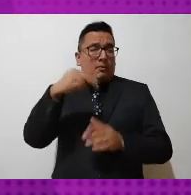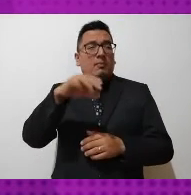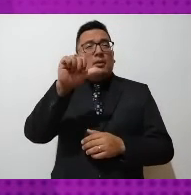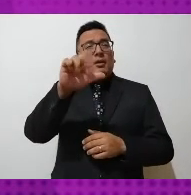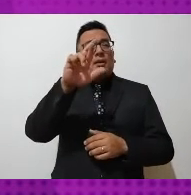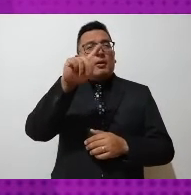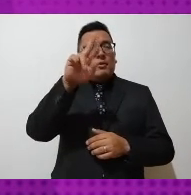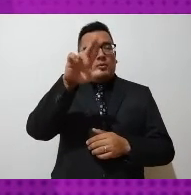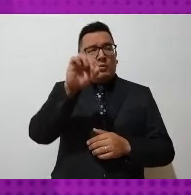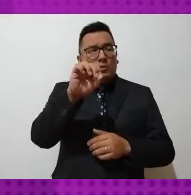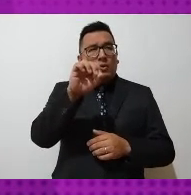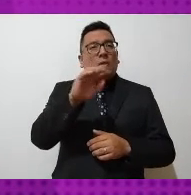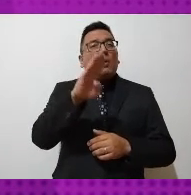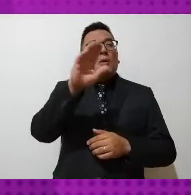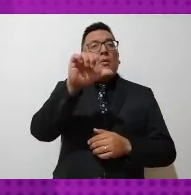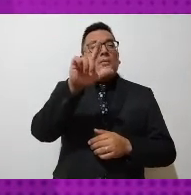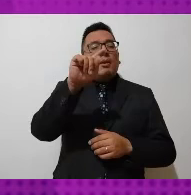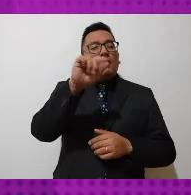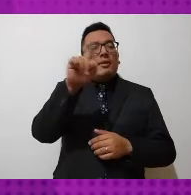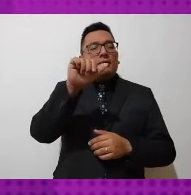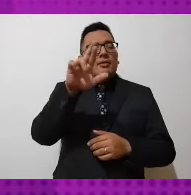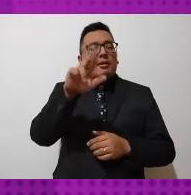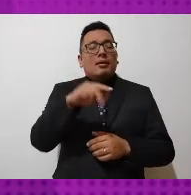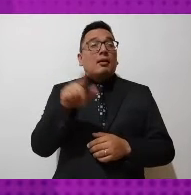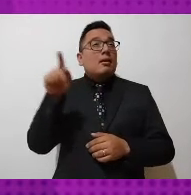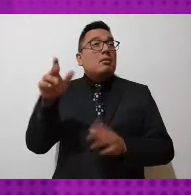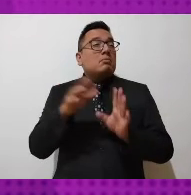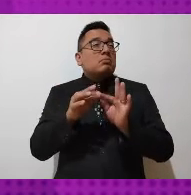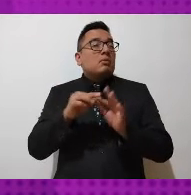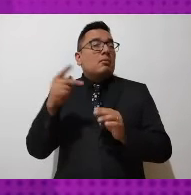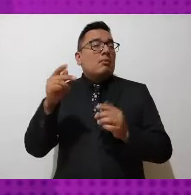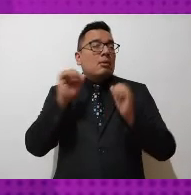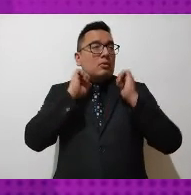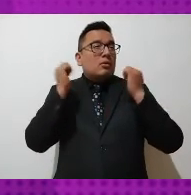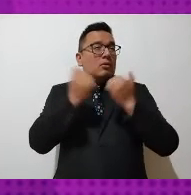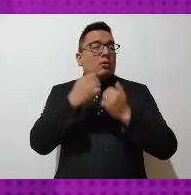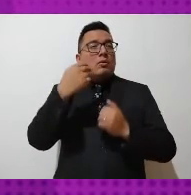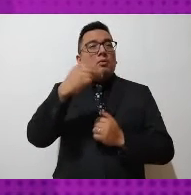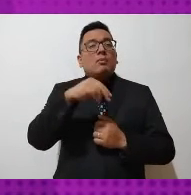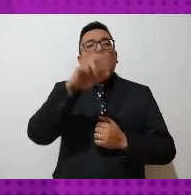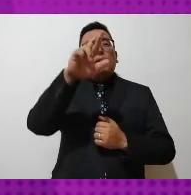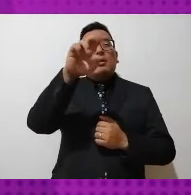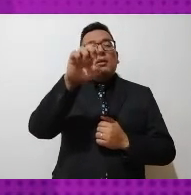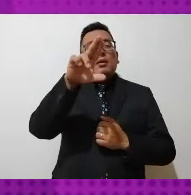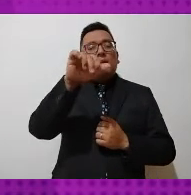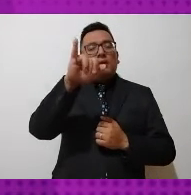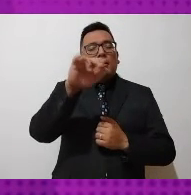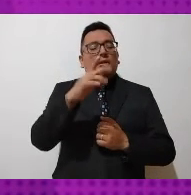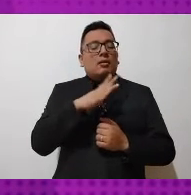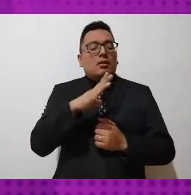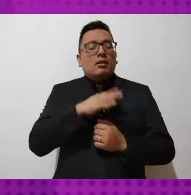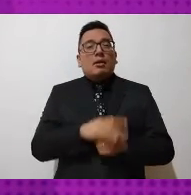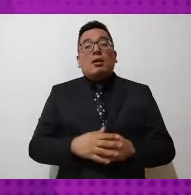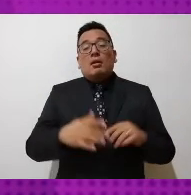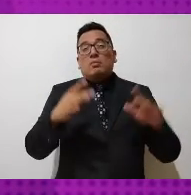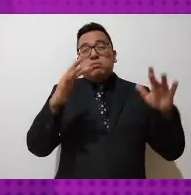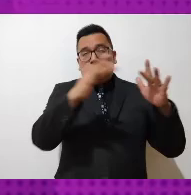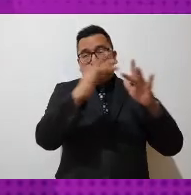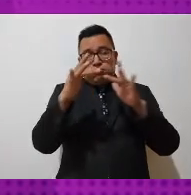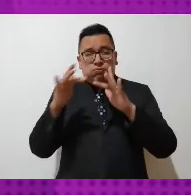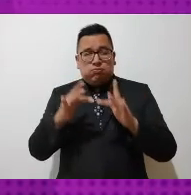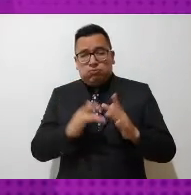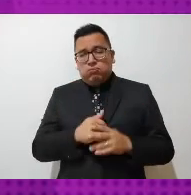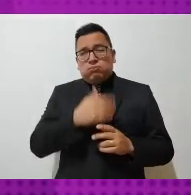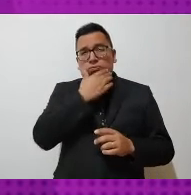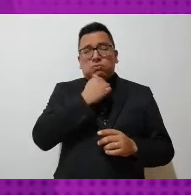Arturo Baltasar Trujano. Él está hablándonos un poco sobre la organización, sobre la Asociación Civil Renacedi, que es la Red Nacional de Consejeras